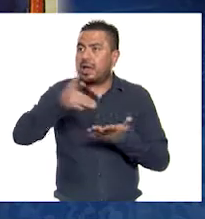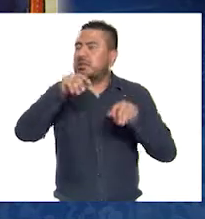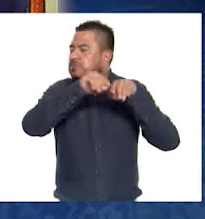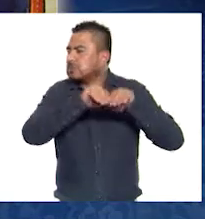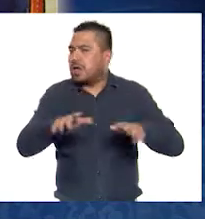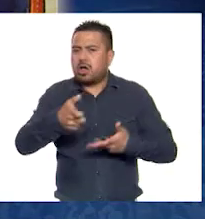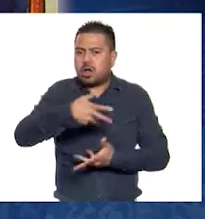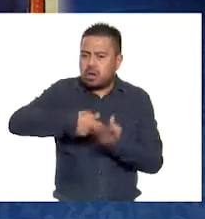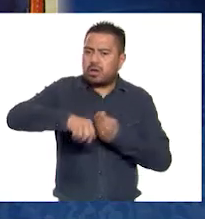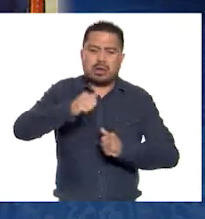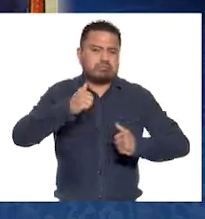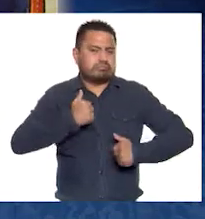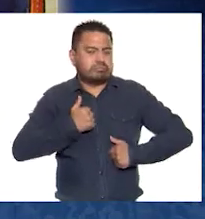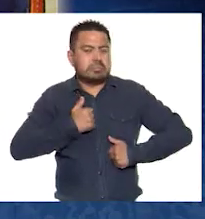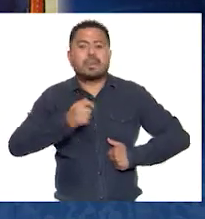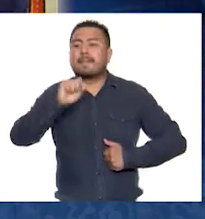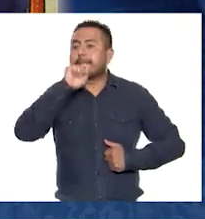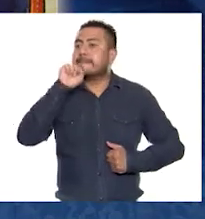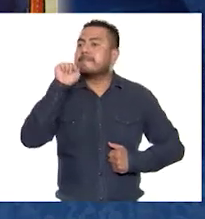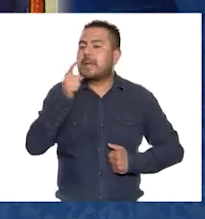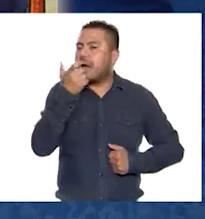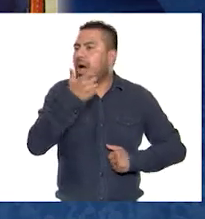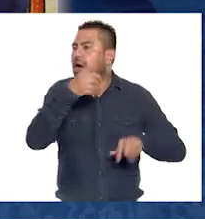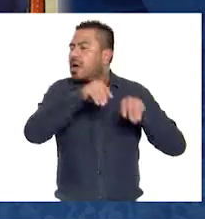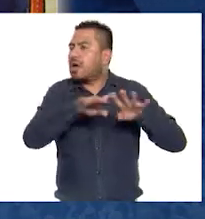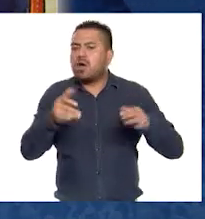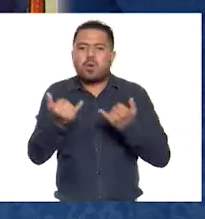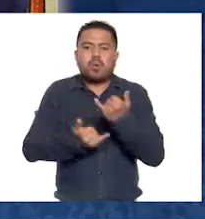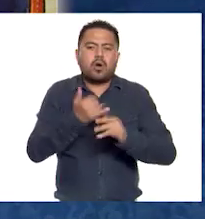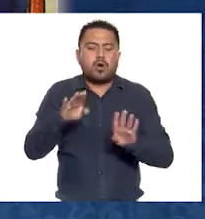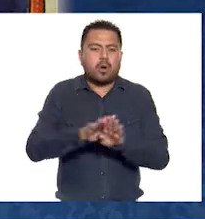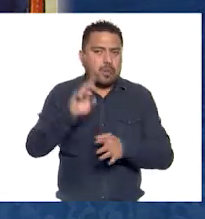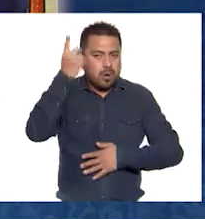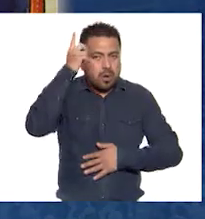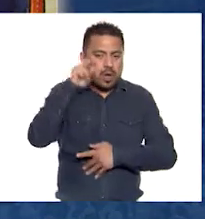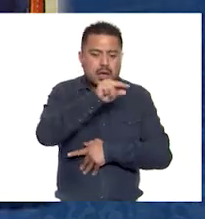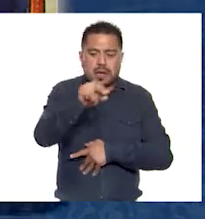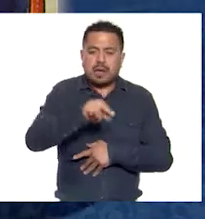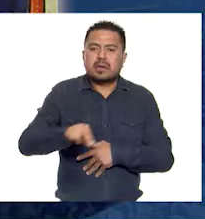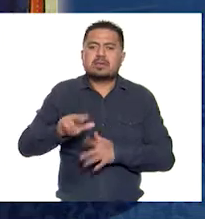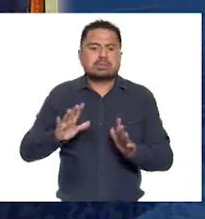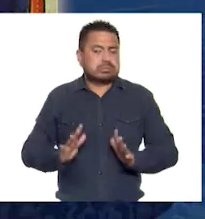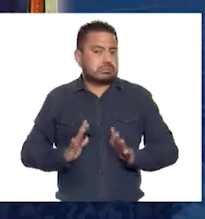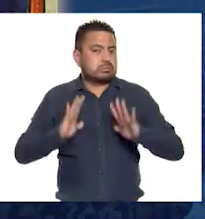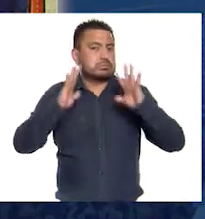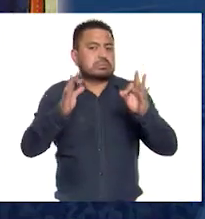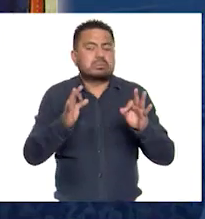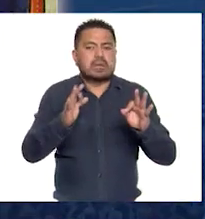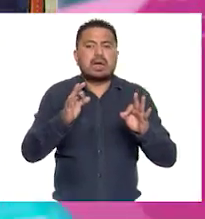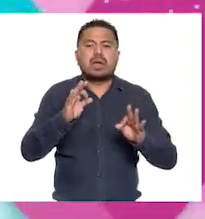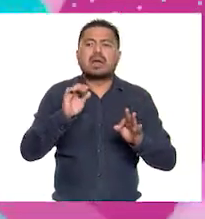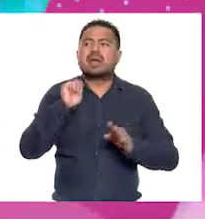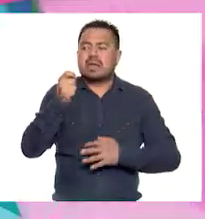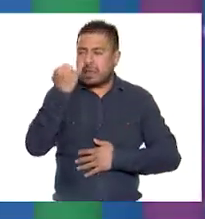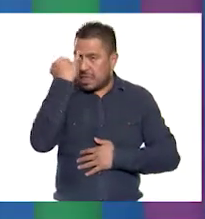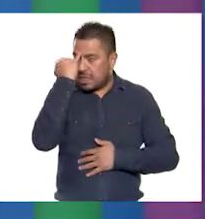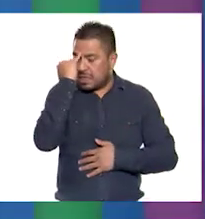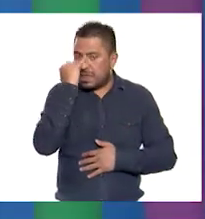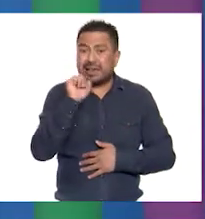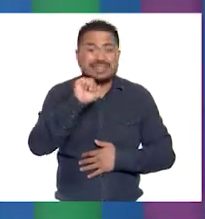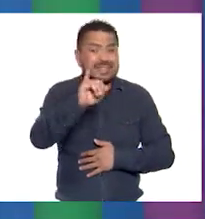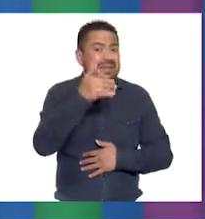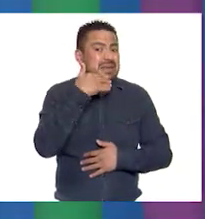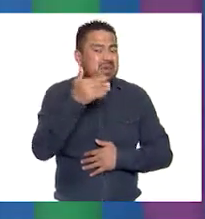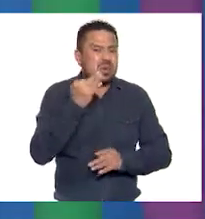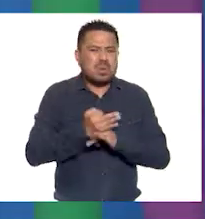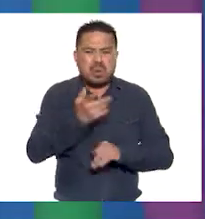expansión comercial y militar, también popularizaron juegos como el ajedrez, cuyo origen fue en India. Muy bien, Jenny.